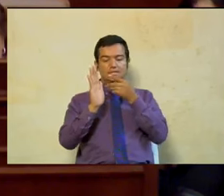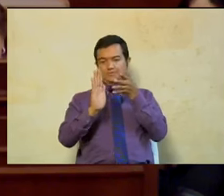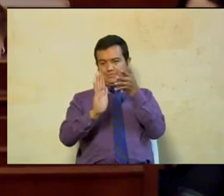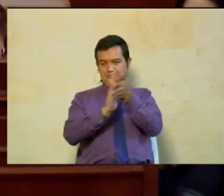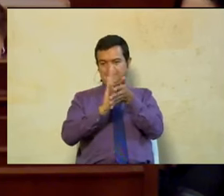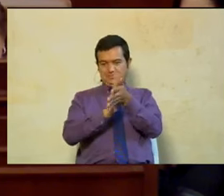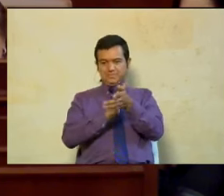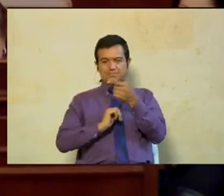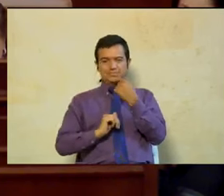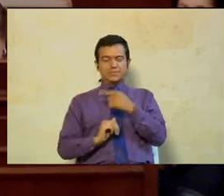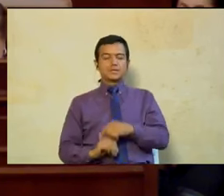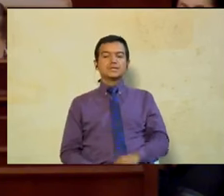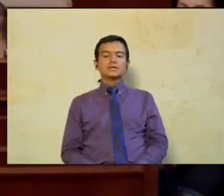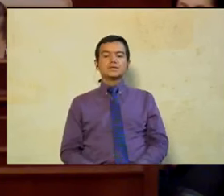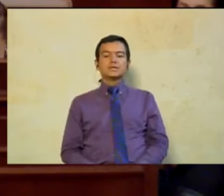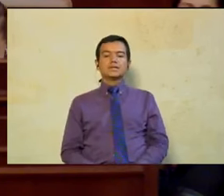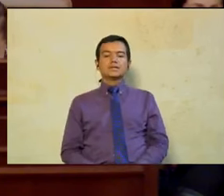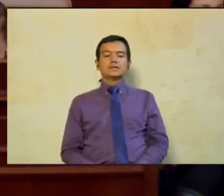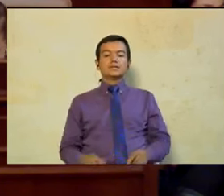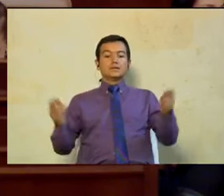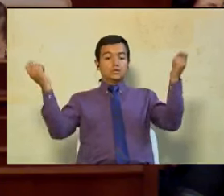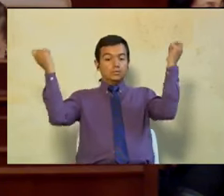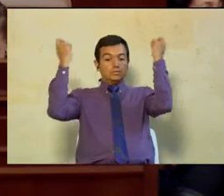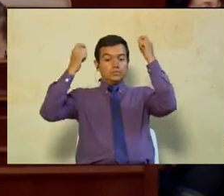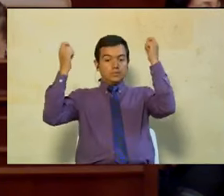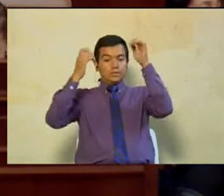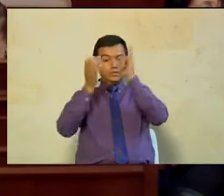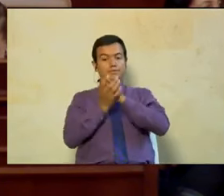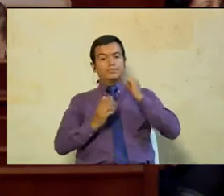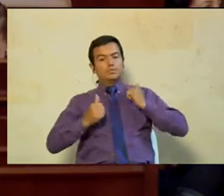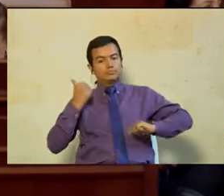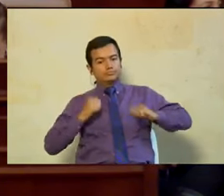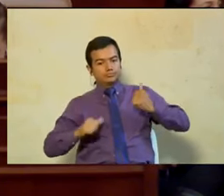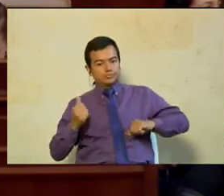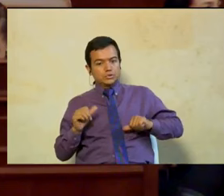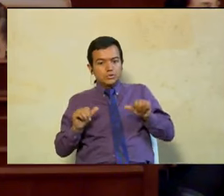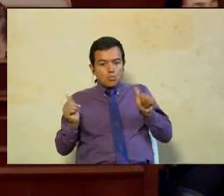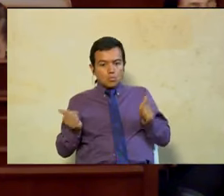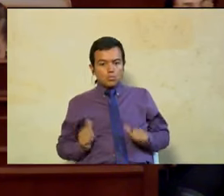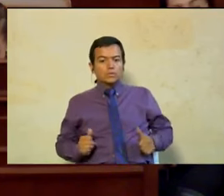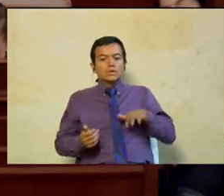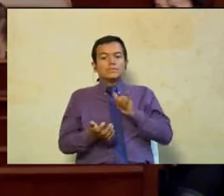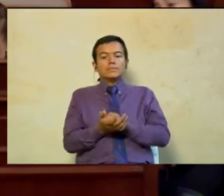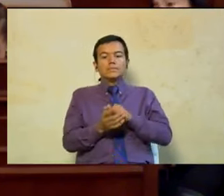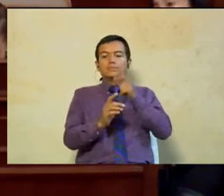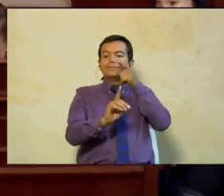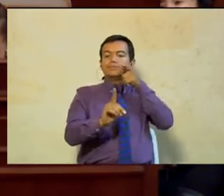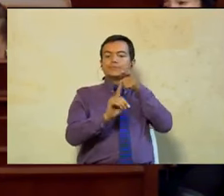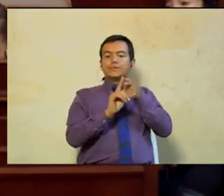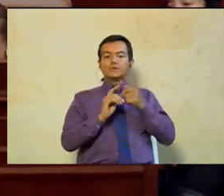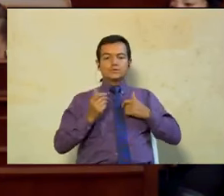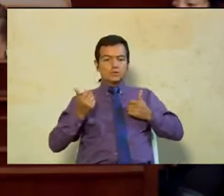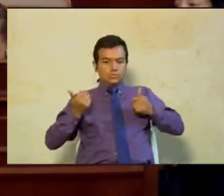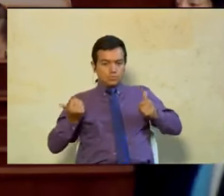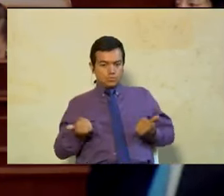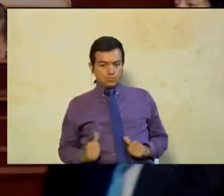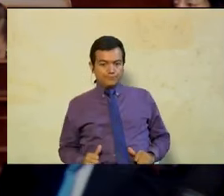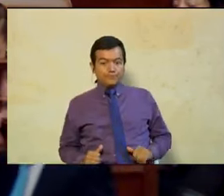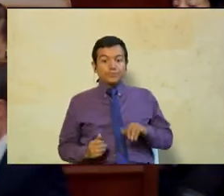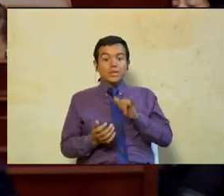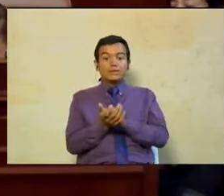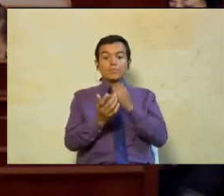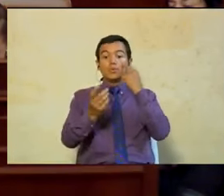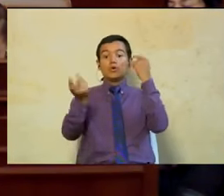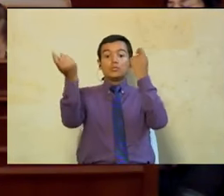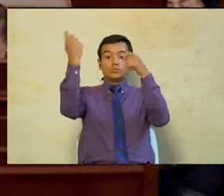inciso primero artículo 13 publicidad de Procedimientos médicos y quirúrgicos con fines estéticos toda publicidad